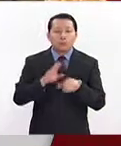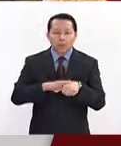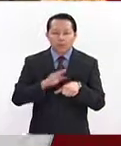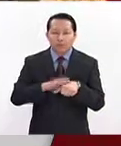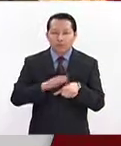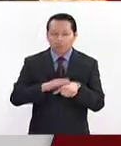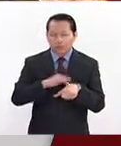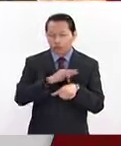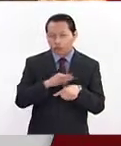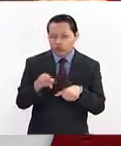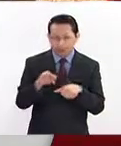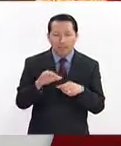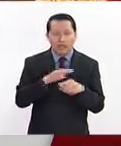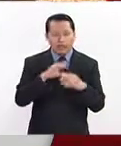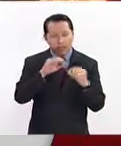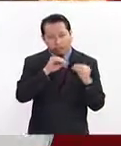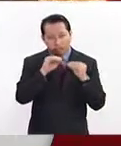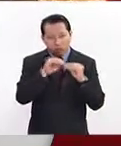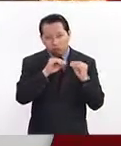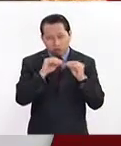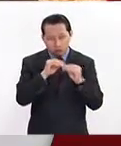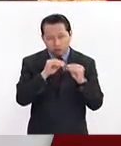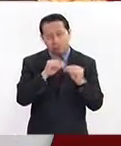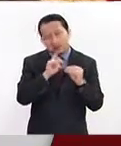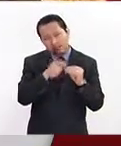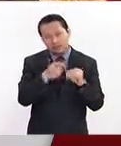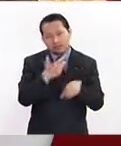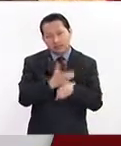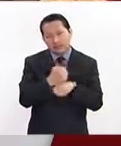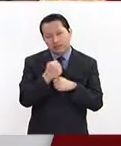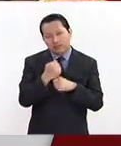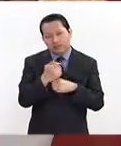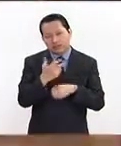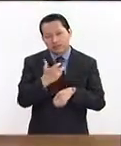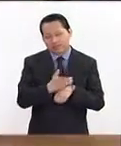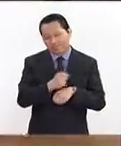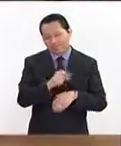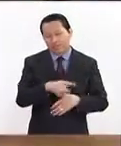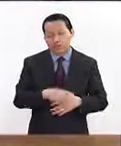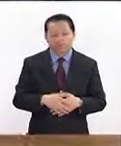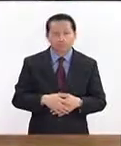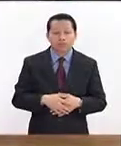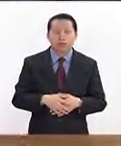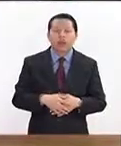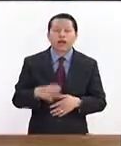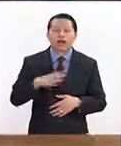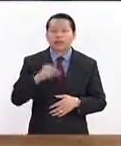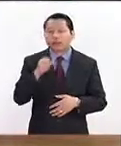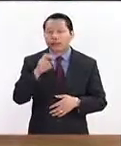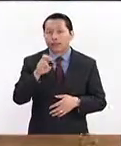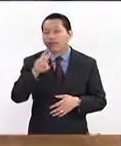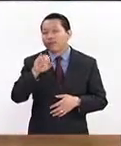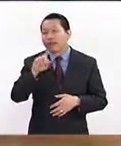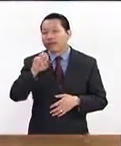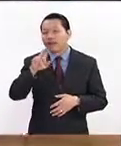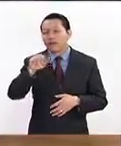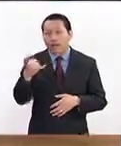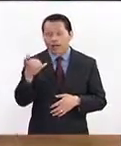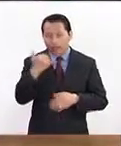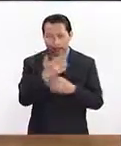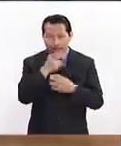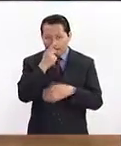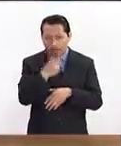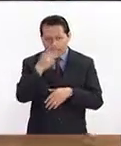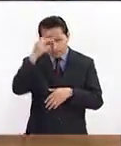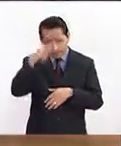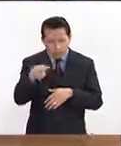aunque sea su posición negociadora frente al gigante que es Estados Unidos. Me llamó la atención lo que dijo el canciller Videgaray en México, que México debe